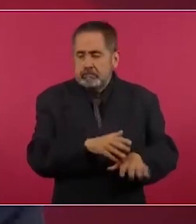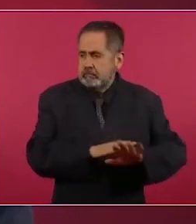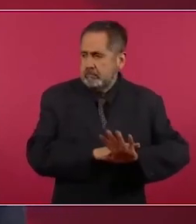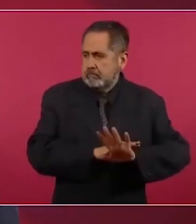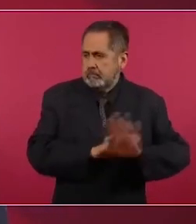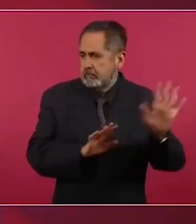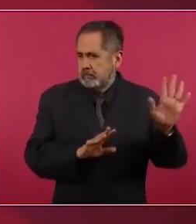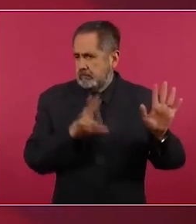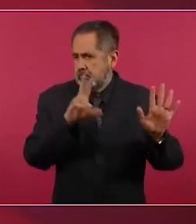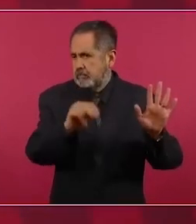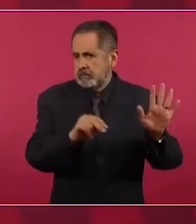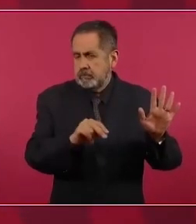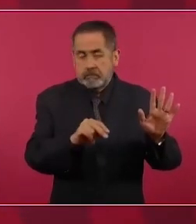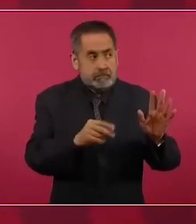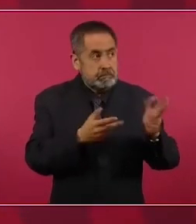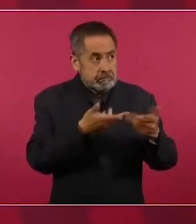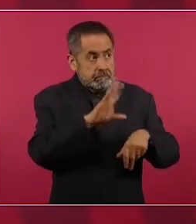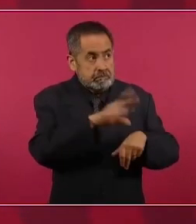a permitir